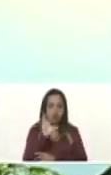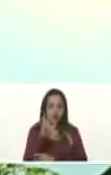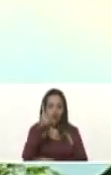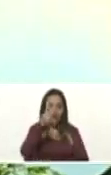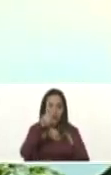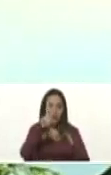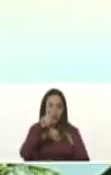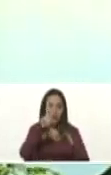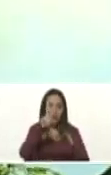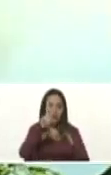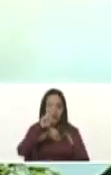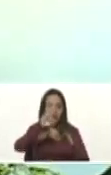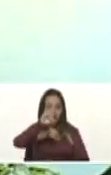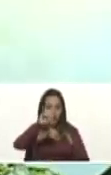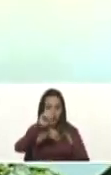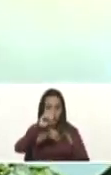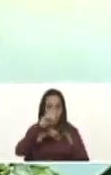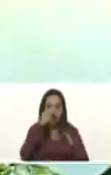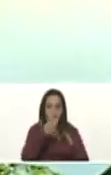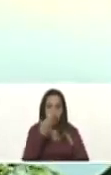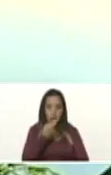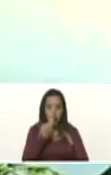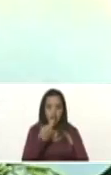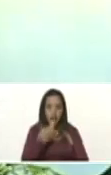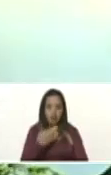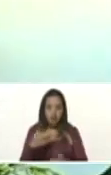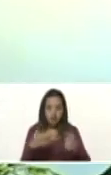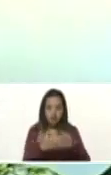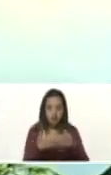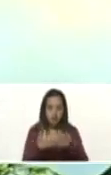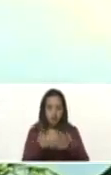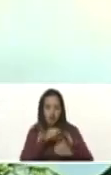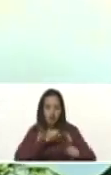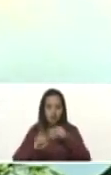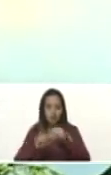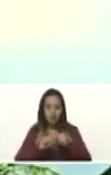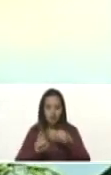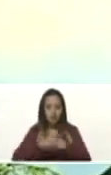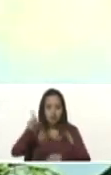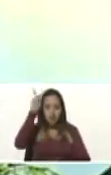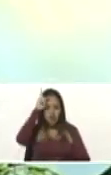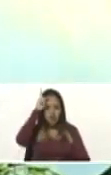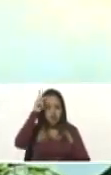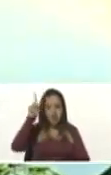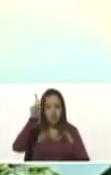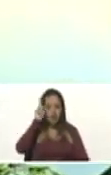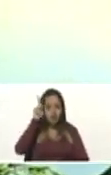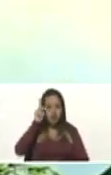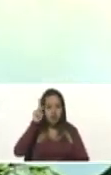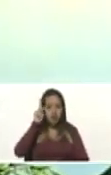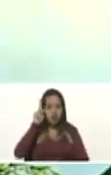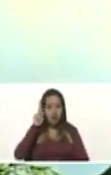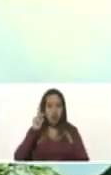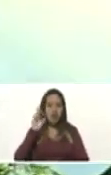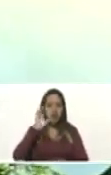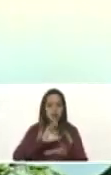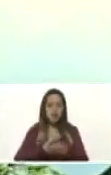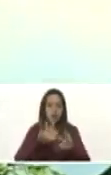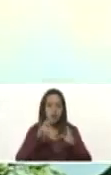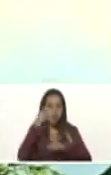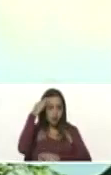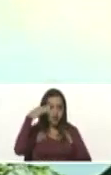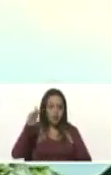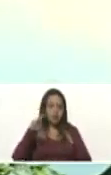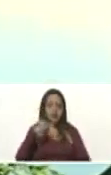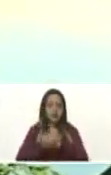una organización de lucha y resistencia indígena. Profesor universitario en la Universidad de Nuevo México, ubicado en Albuquerque, Estados